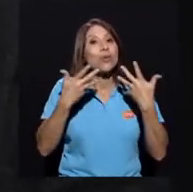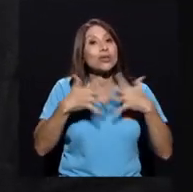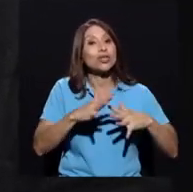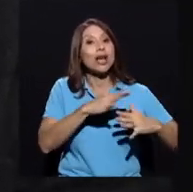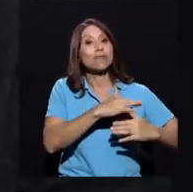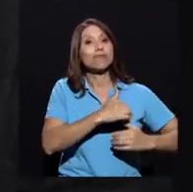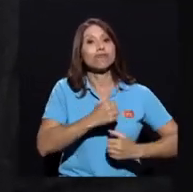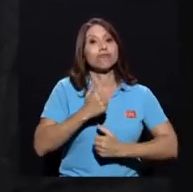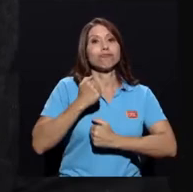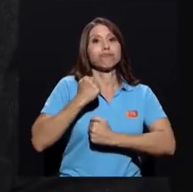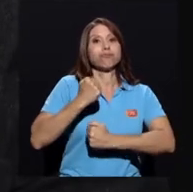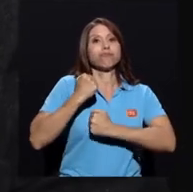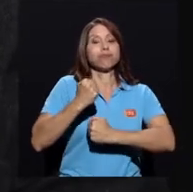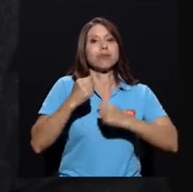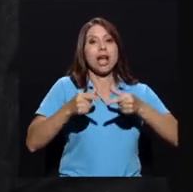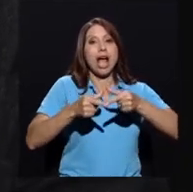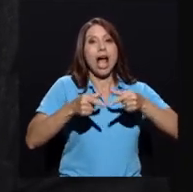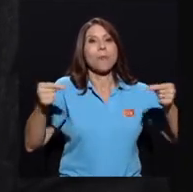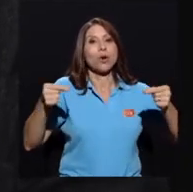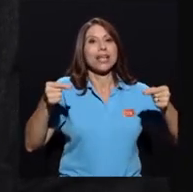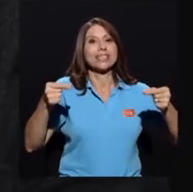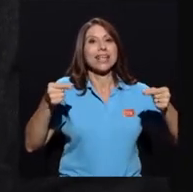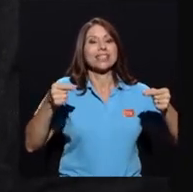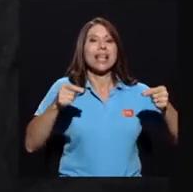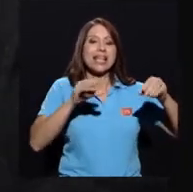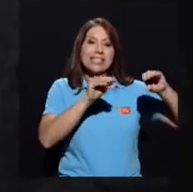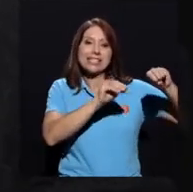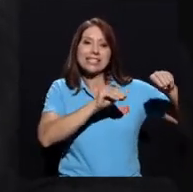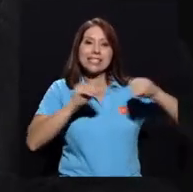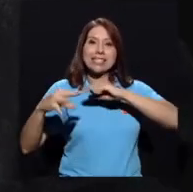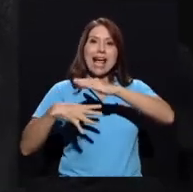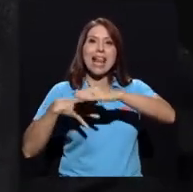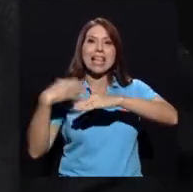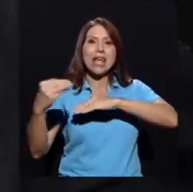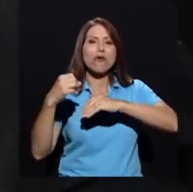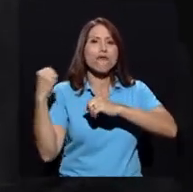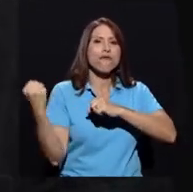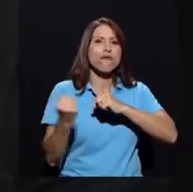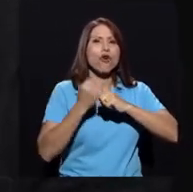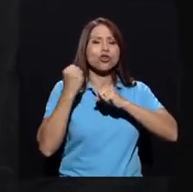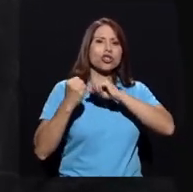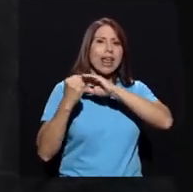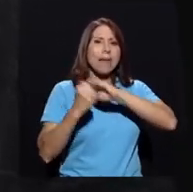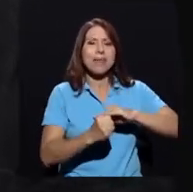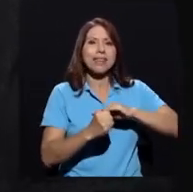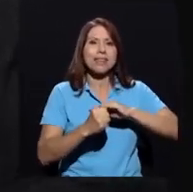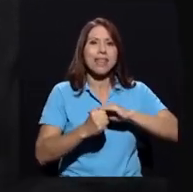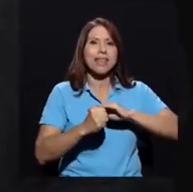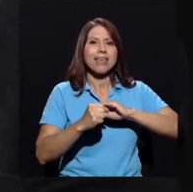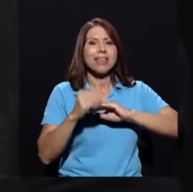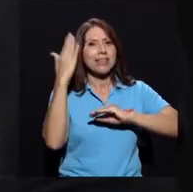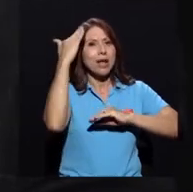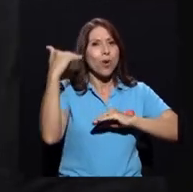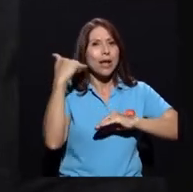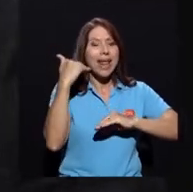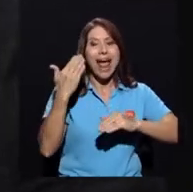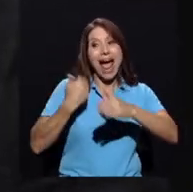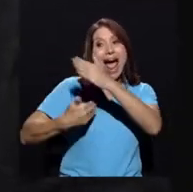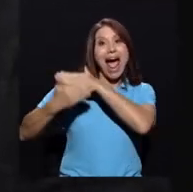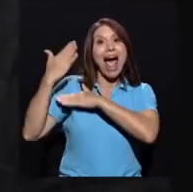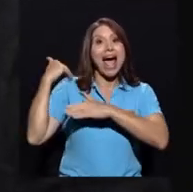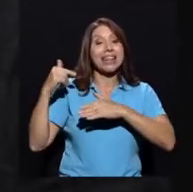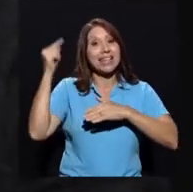japonesas, forzadamente, de la península de Corea, la cual habían tenido como colonia, había sido ocupada por el